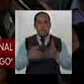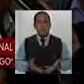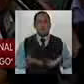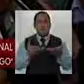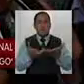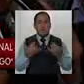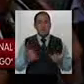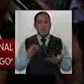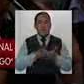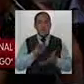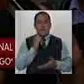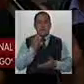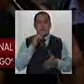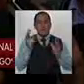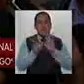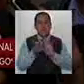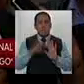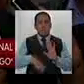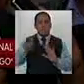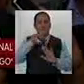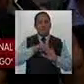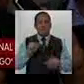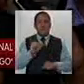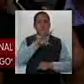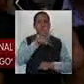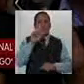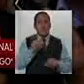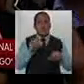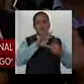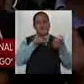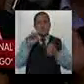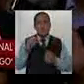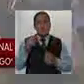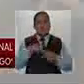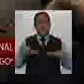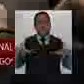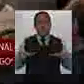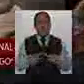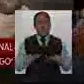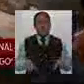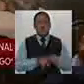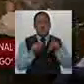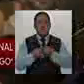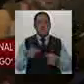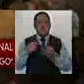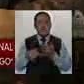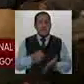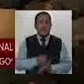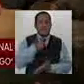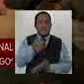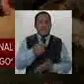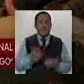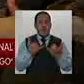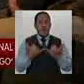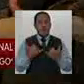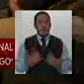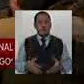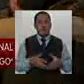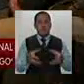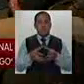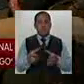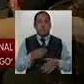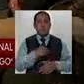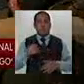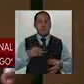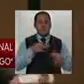es que sean proyectos de entre 500 y 600 hectáreas. En relación a los bonos de la reforma agraria, el ministro recalcó que el